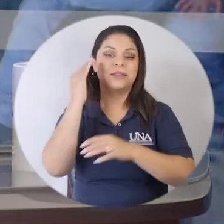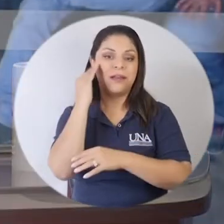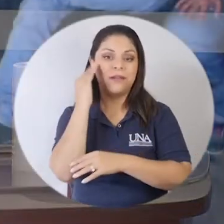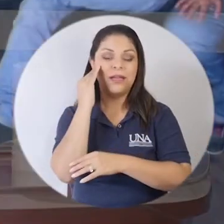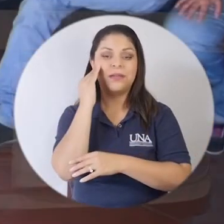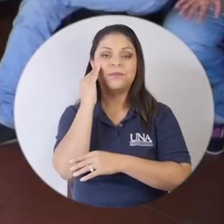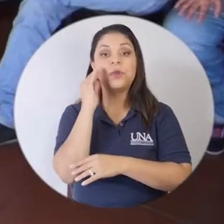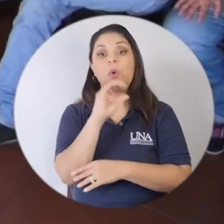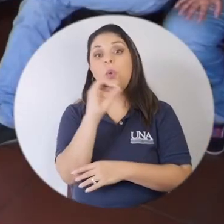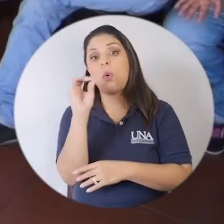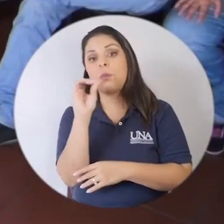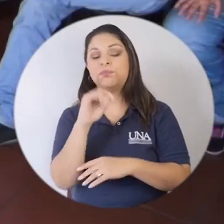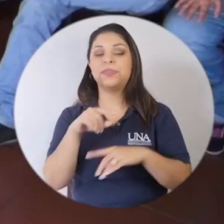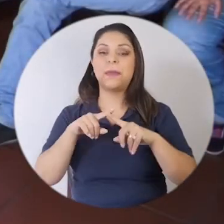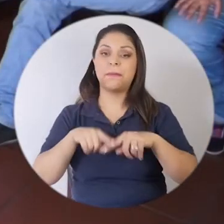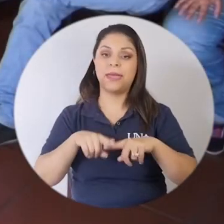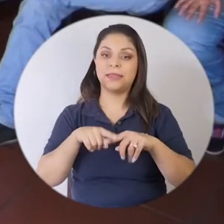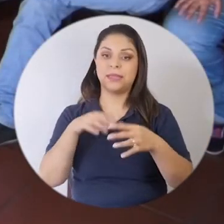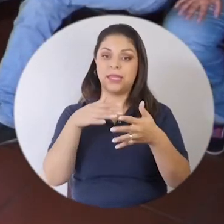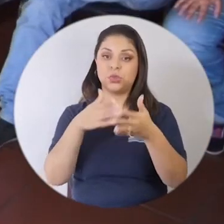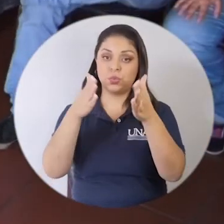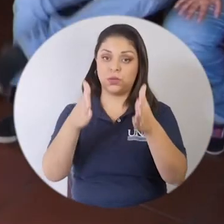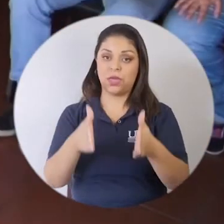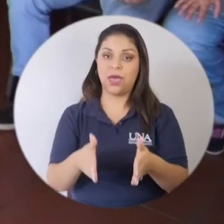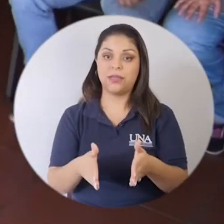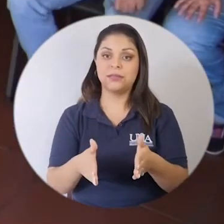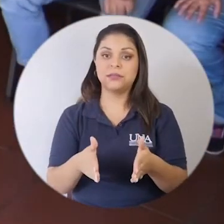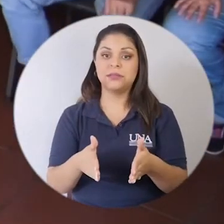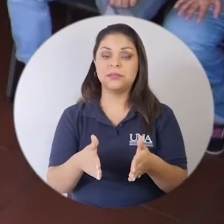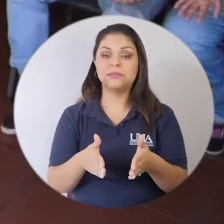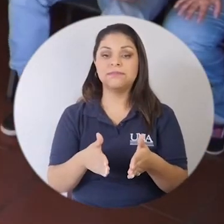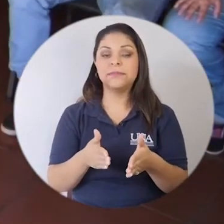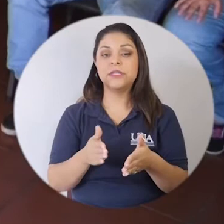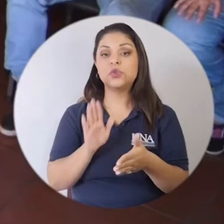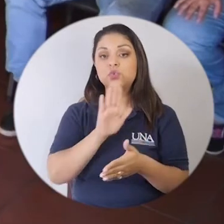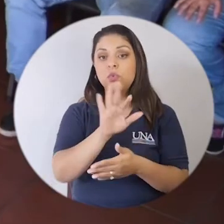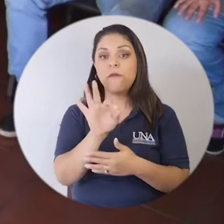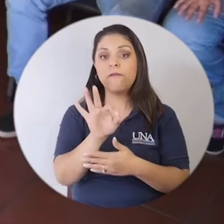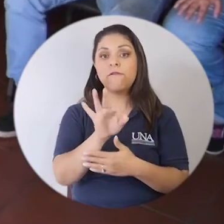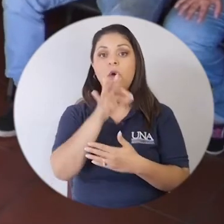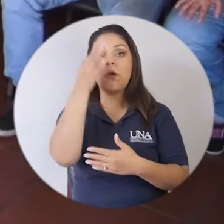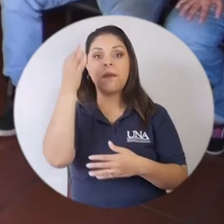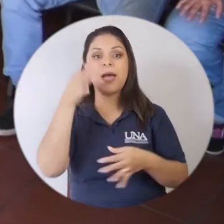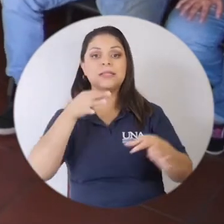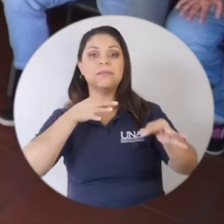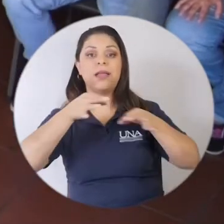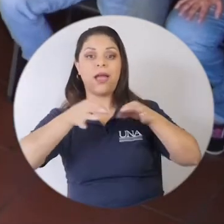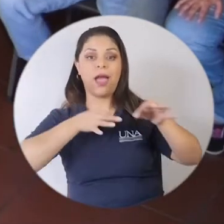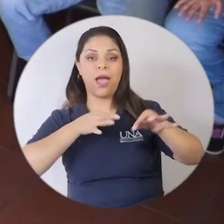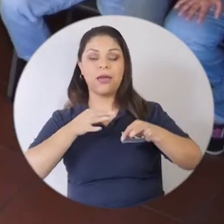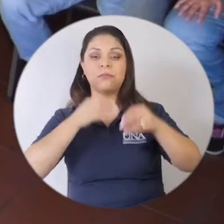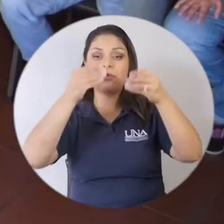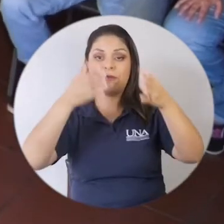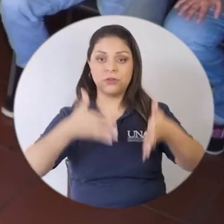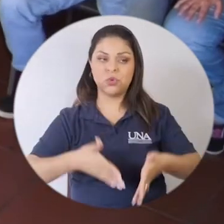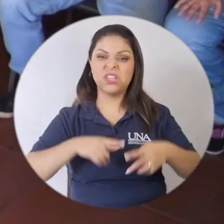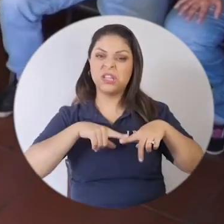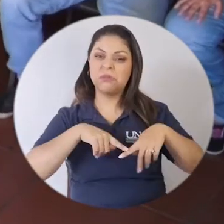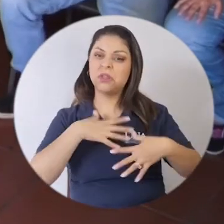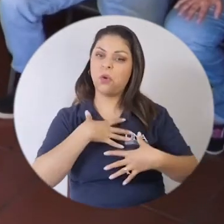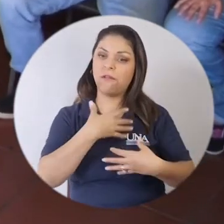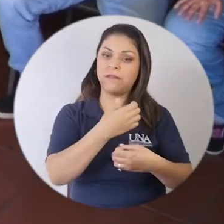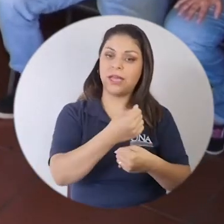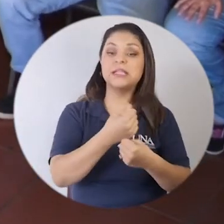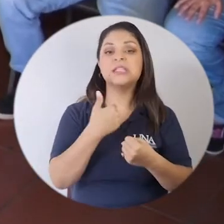incluso estudiantes que no, dependiendo de la mediación pedagógica que utilice el profesor y la confianza, ya también